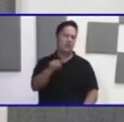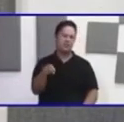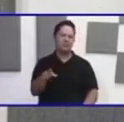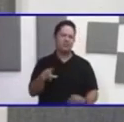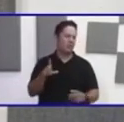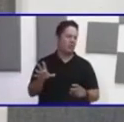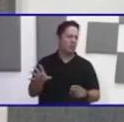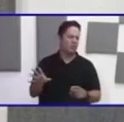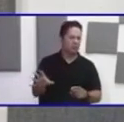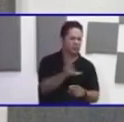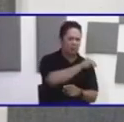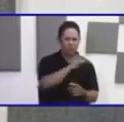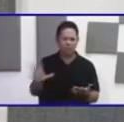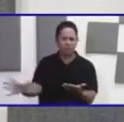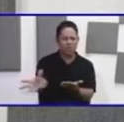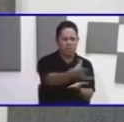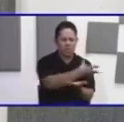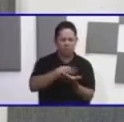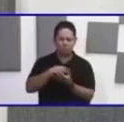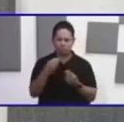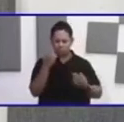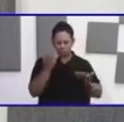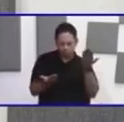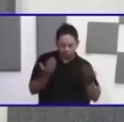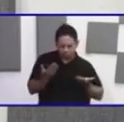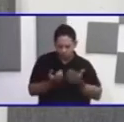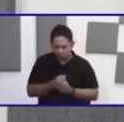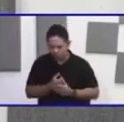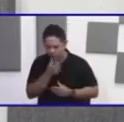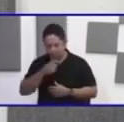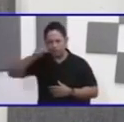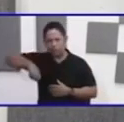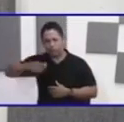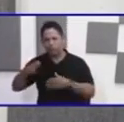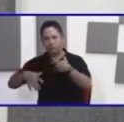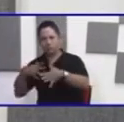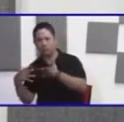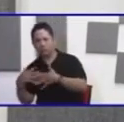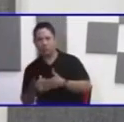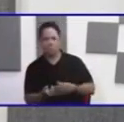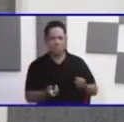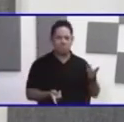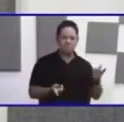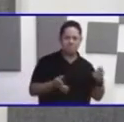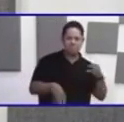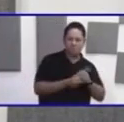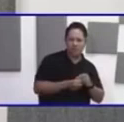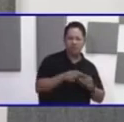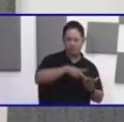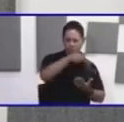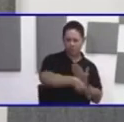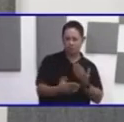recogimos todos los insumos, comparamos las necesidades del departamento y sabemos que este proyecto va a